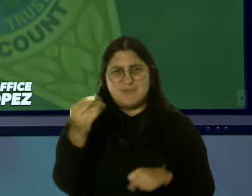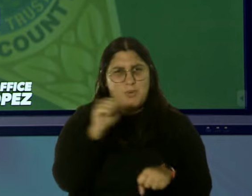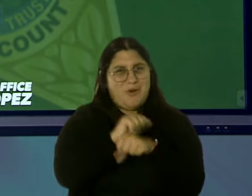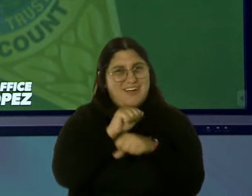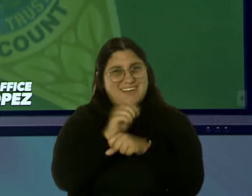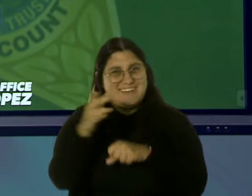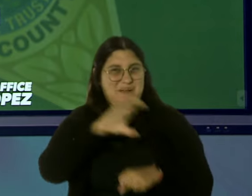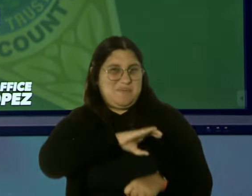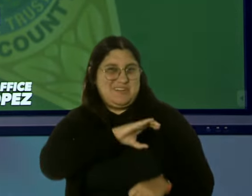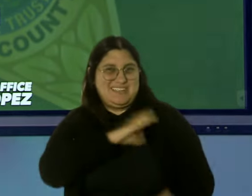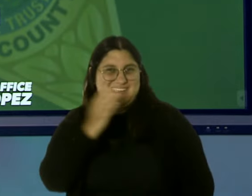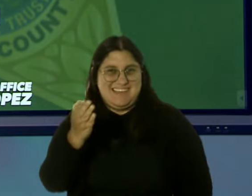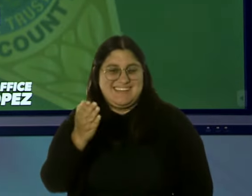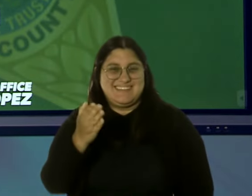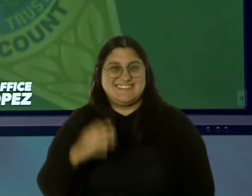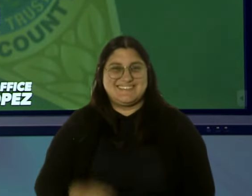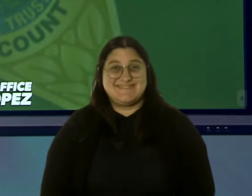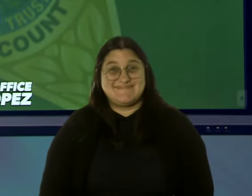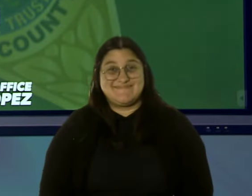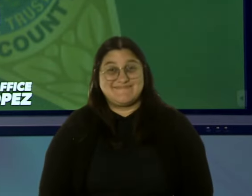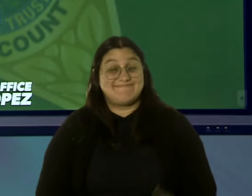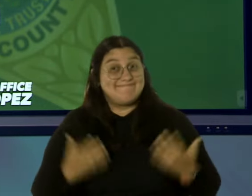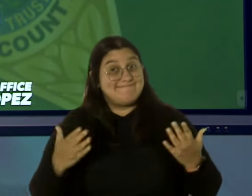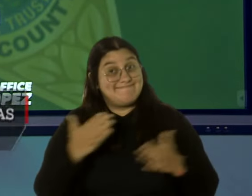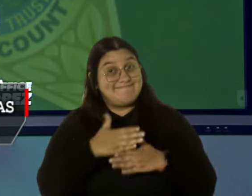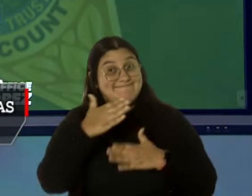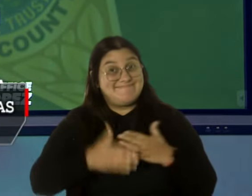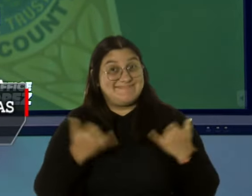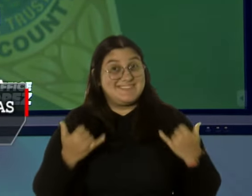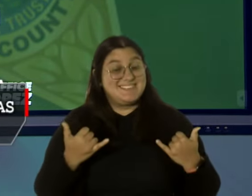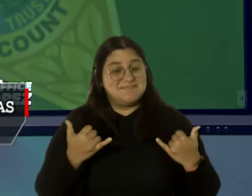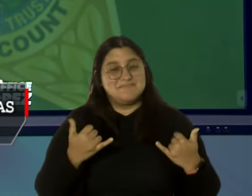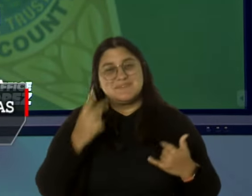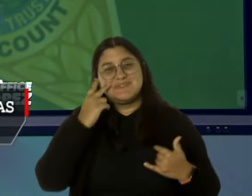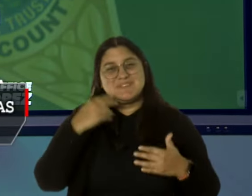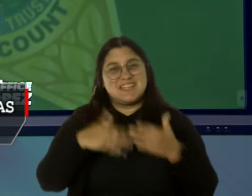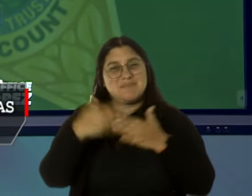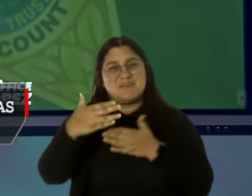la policía allá de ese estado. Damas y caballeros, hasta aquí esta edición. Los estaré viendo en la próxima de Los Más Buscados, Puerto Rico.